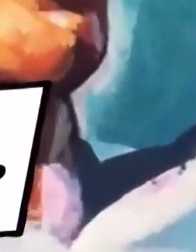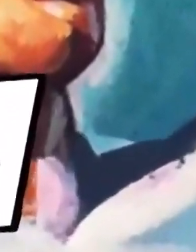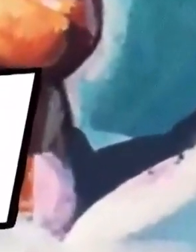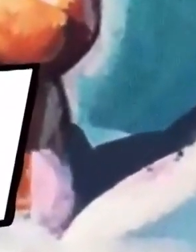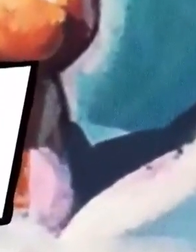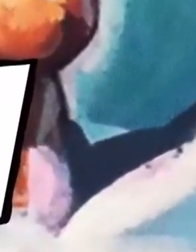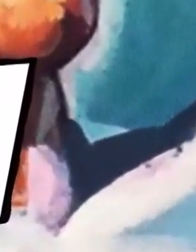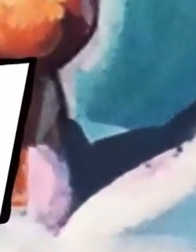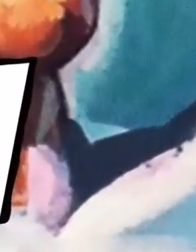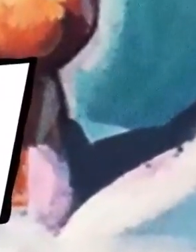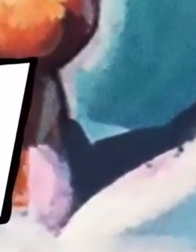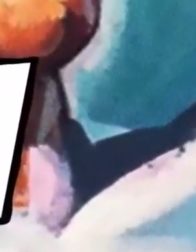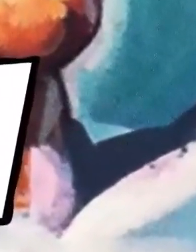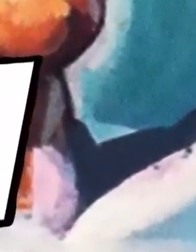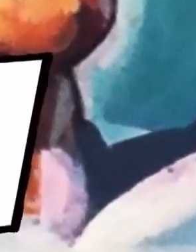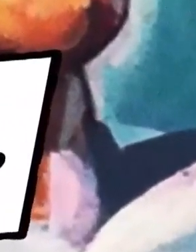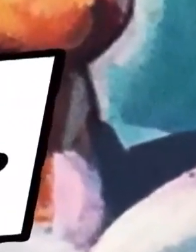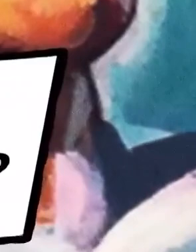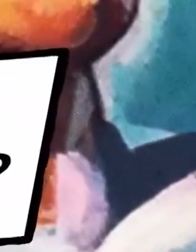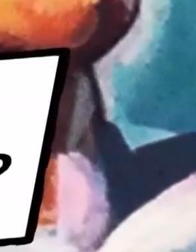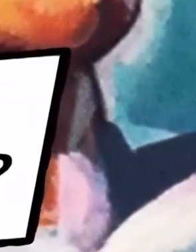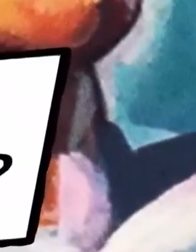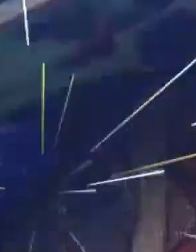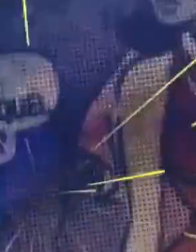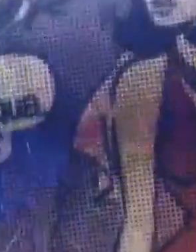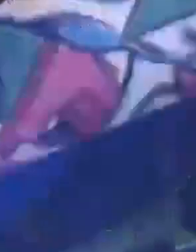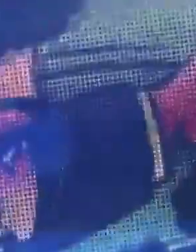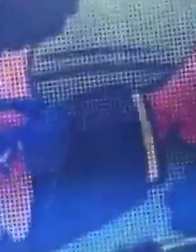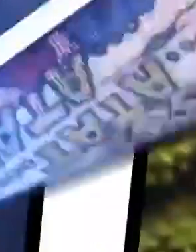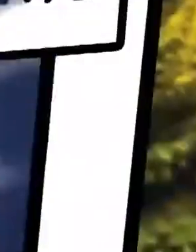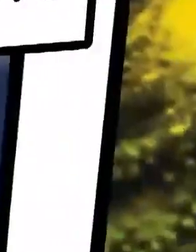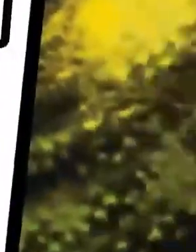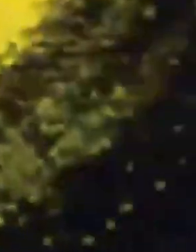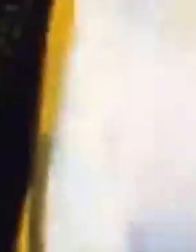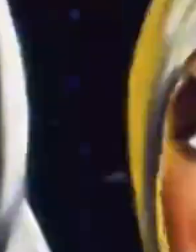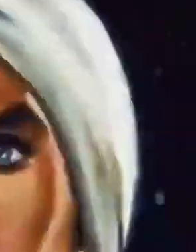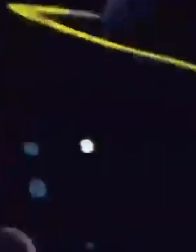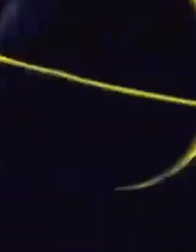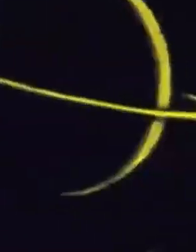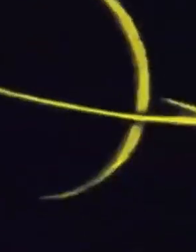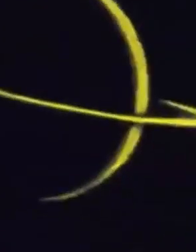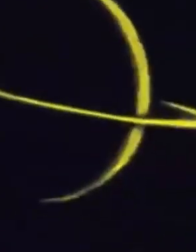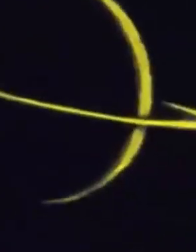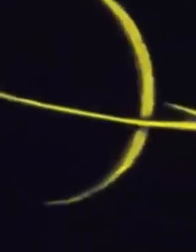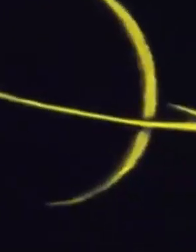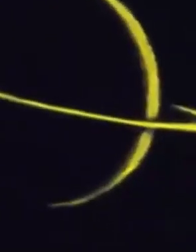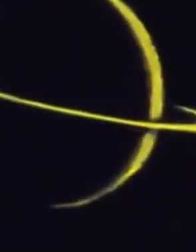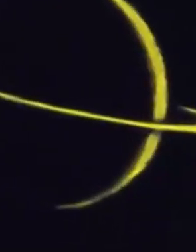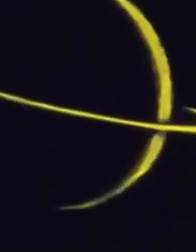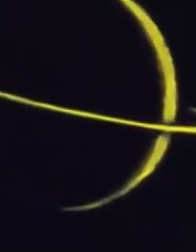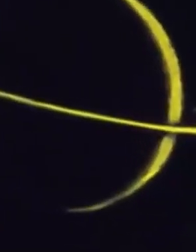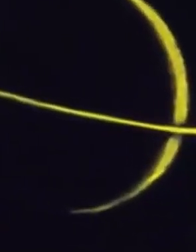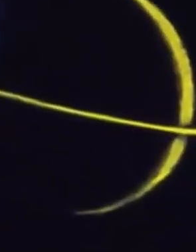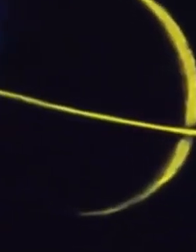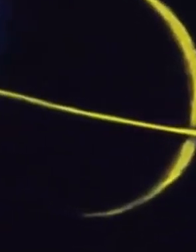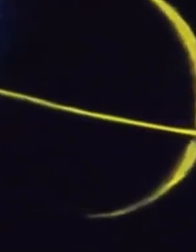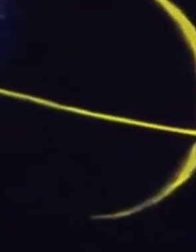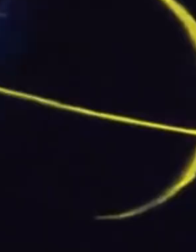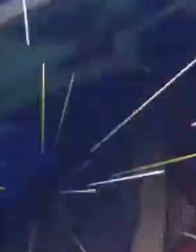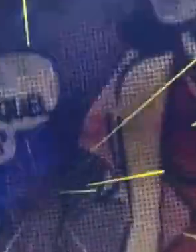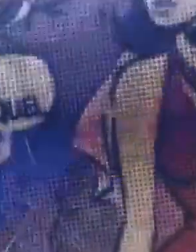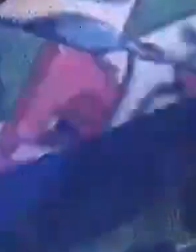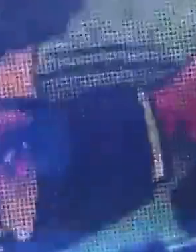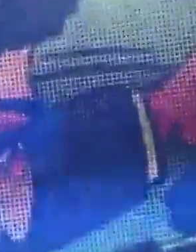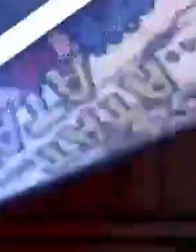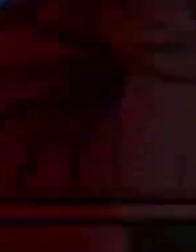archirrival? ¿Encontraremos la fuerza necesaria para salvar el planeta? Solo un hombre tiene las respuestas a estas interrogantes.